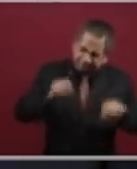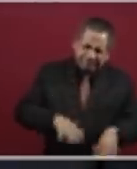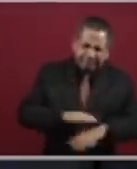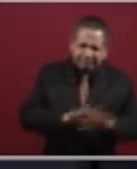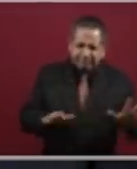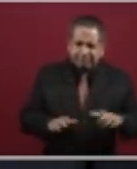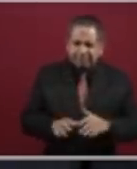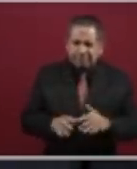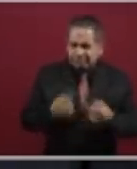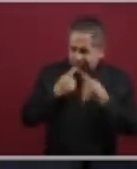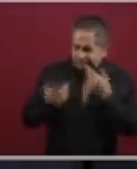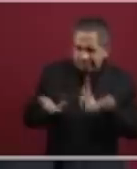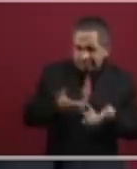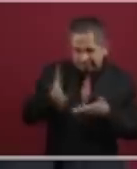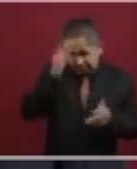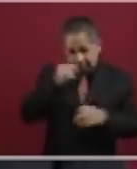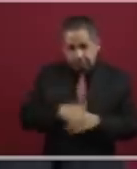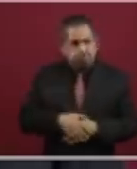la negociación.